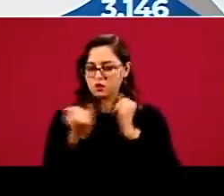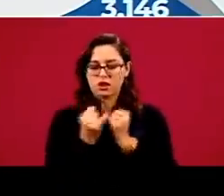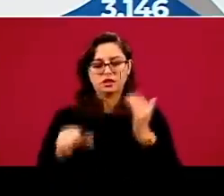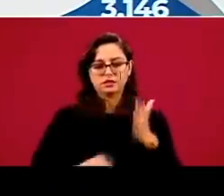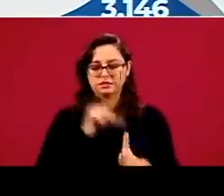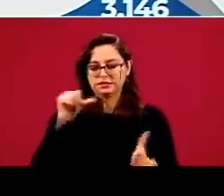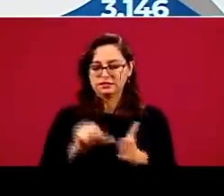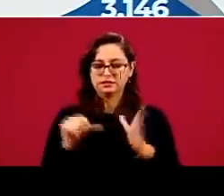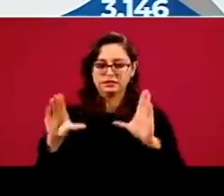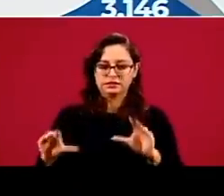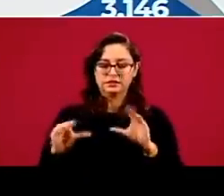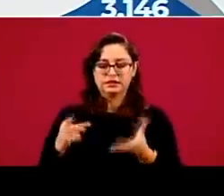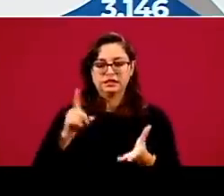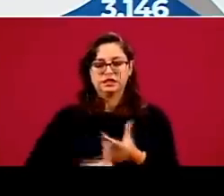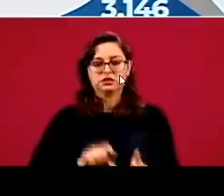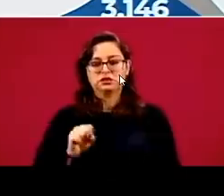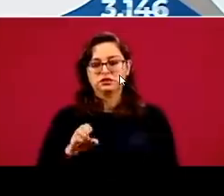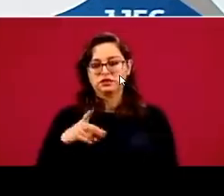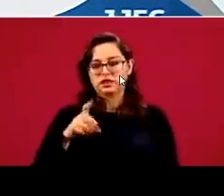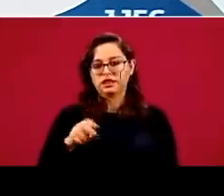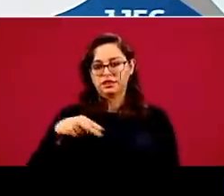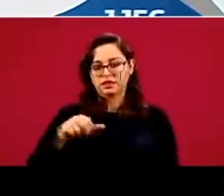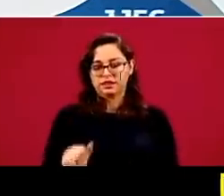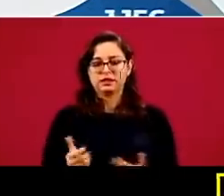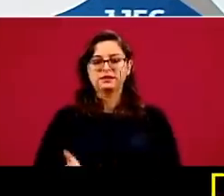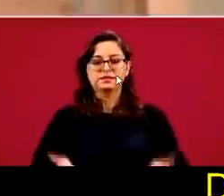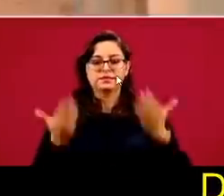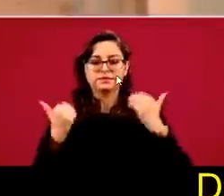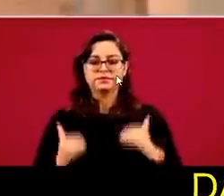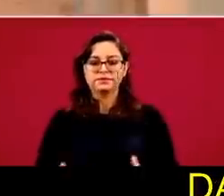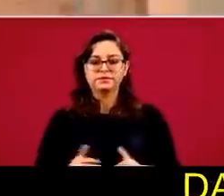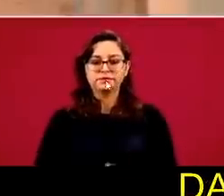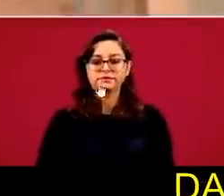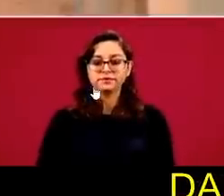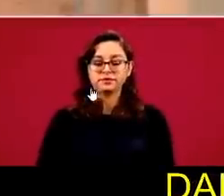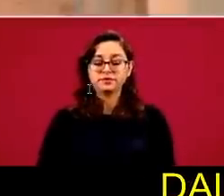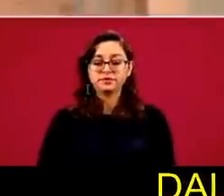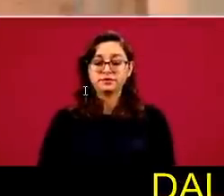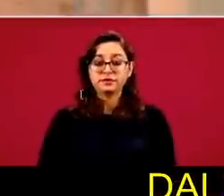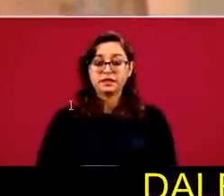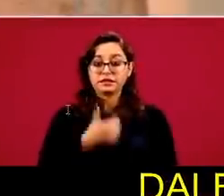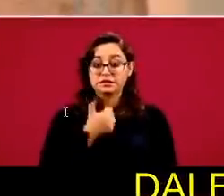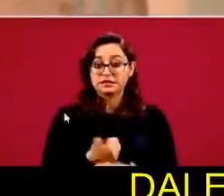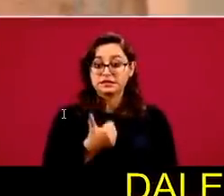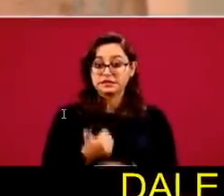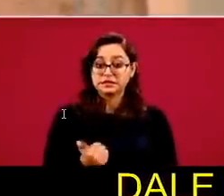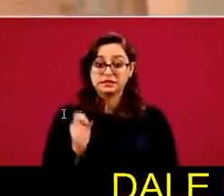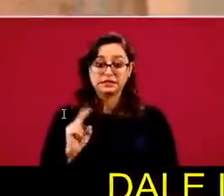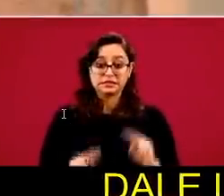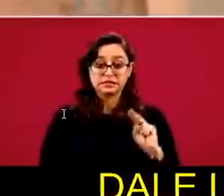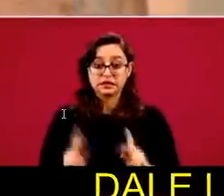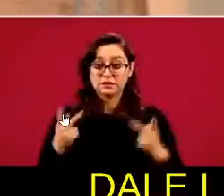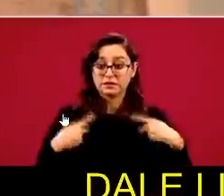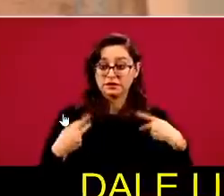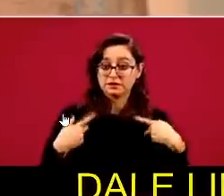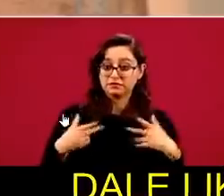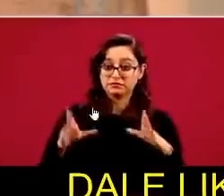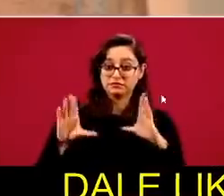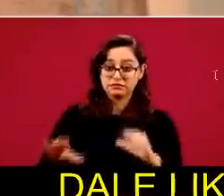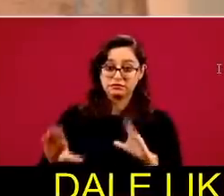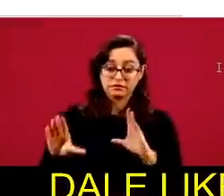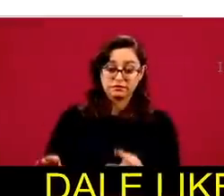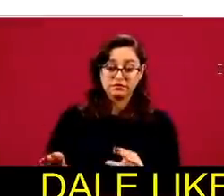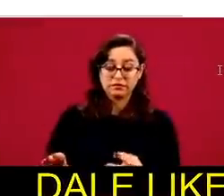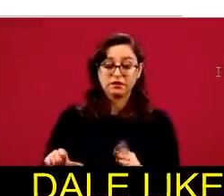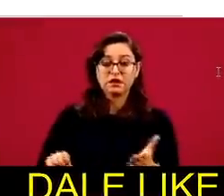regionales de sedena adelante y el sexto escalón del personal que se adiestra